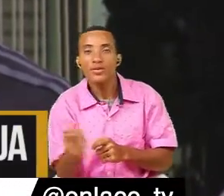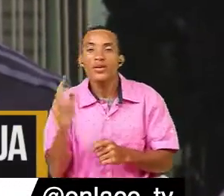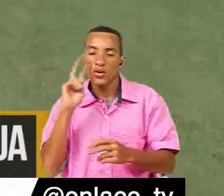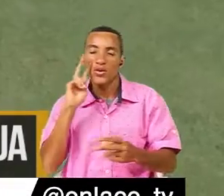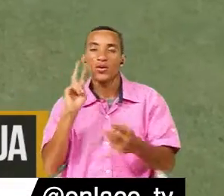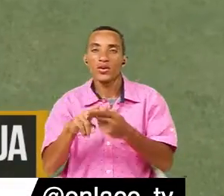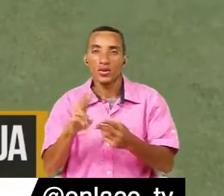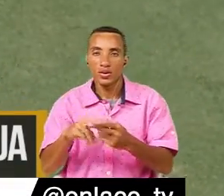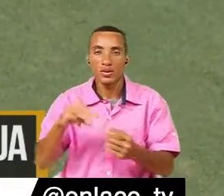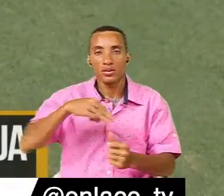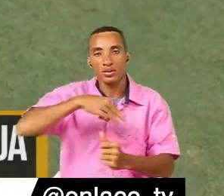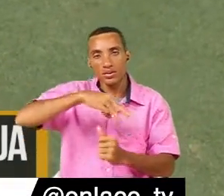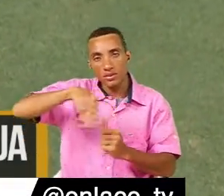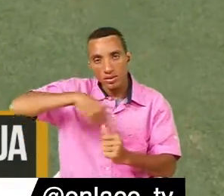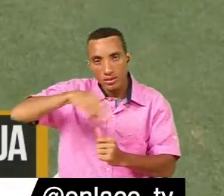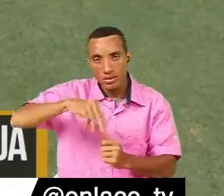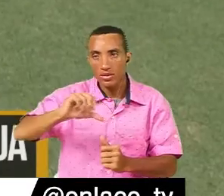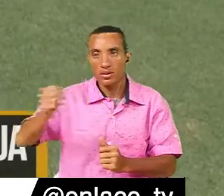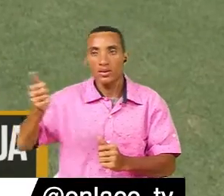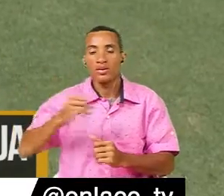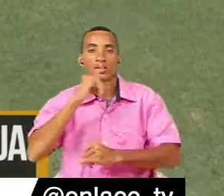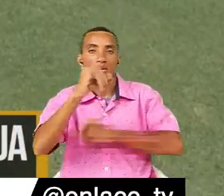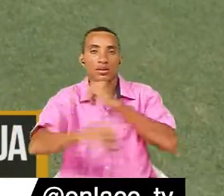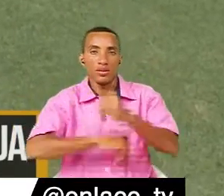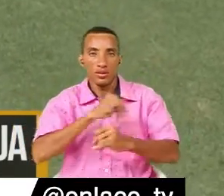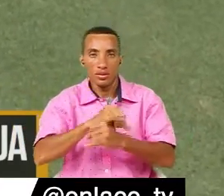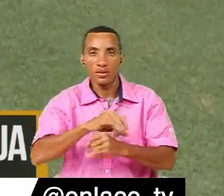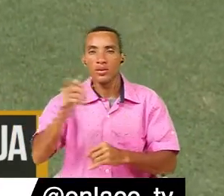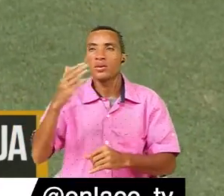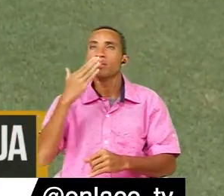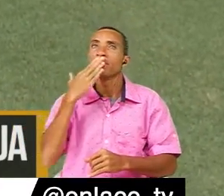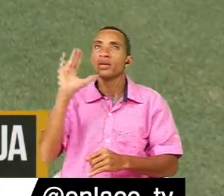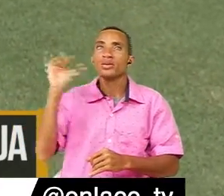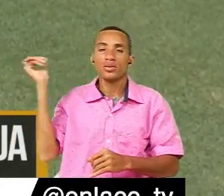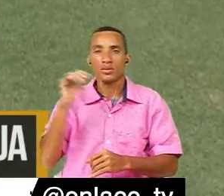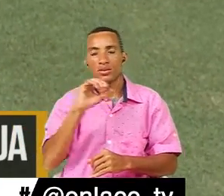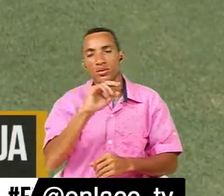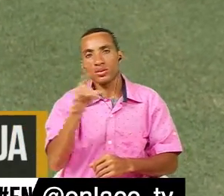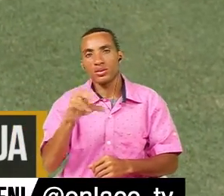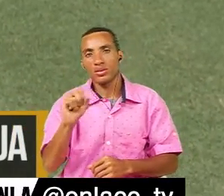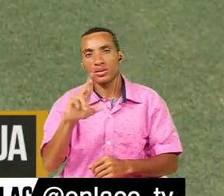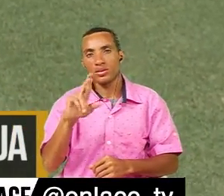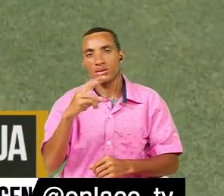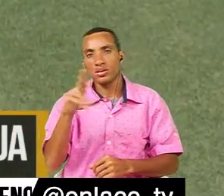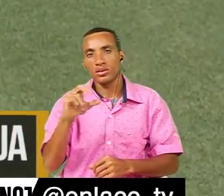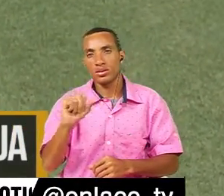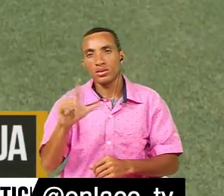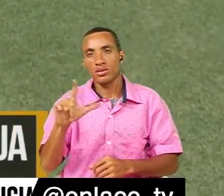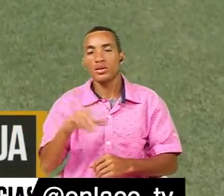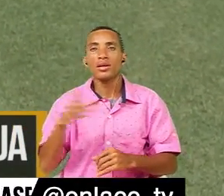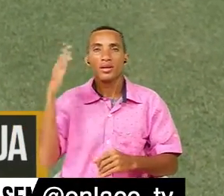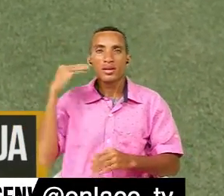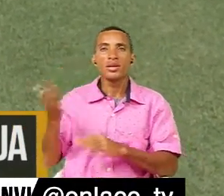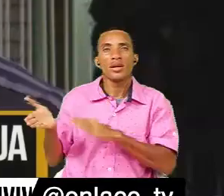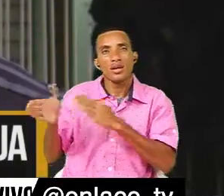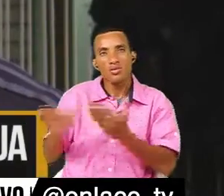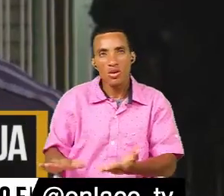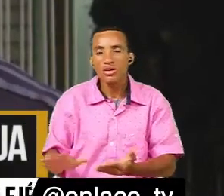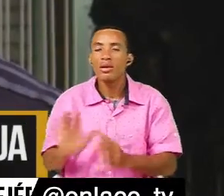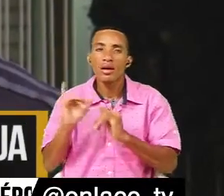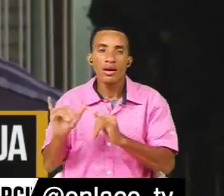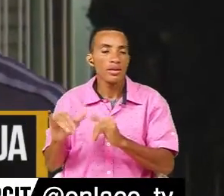del Miramar y del antiguo Club Zarzal. En homenaje a él, porque ya había muchos años muerto y se quería hacer y no habíamos tenido la gran